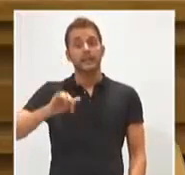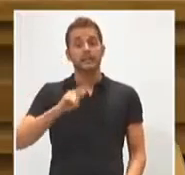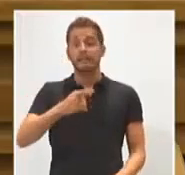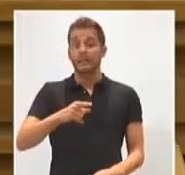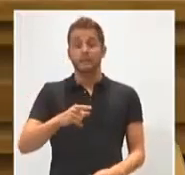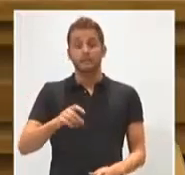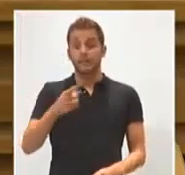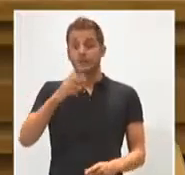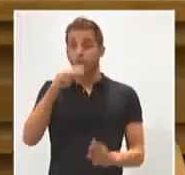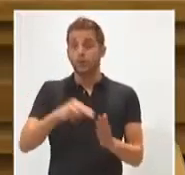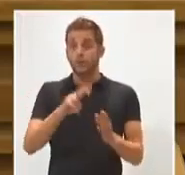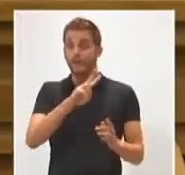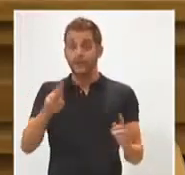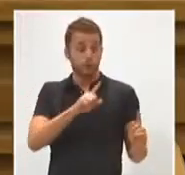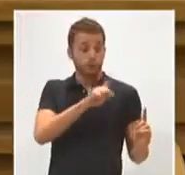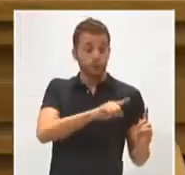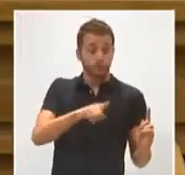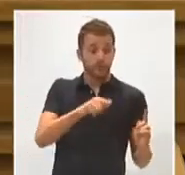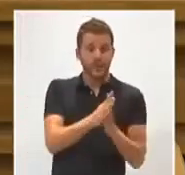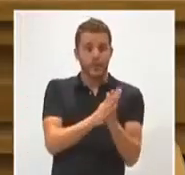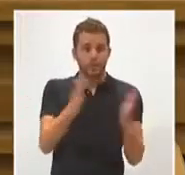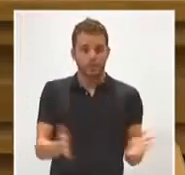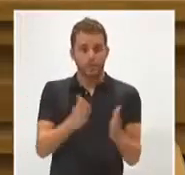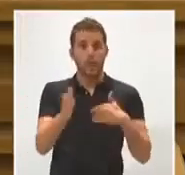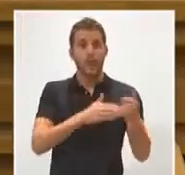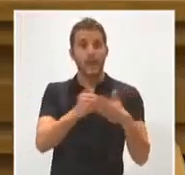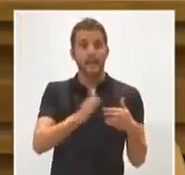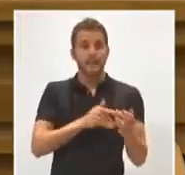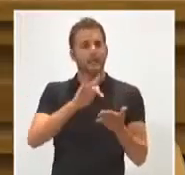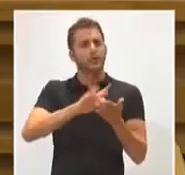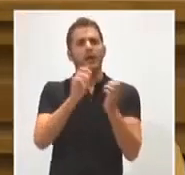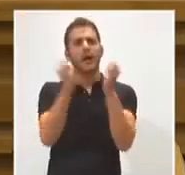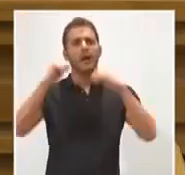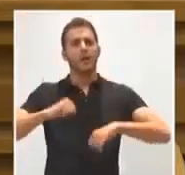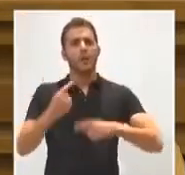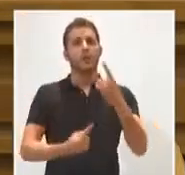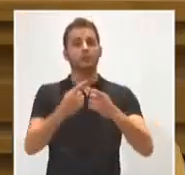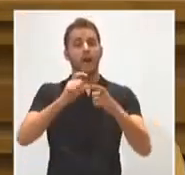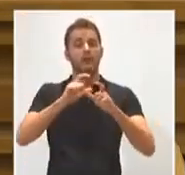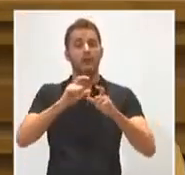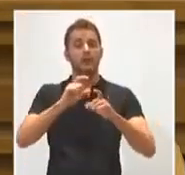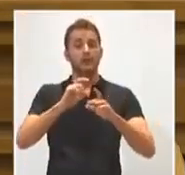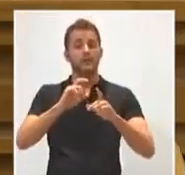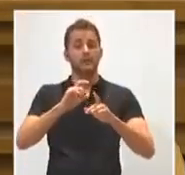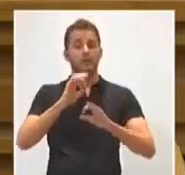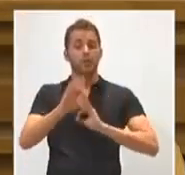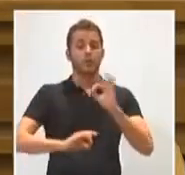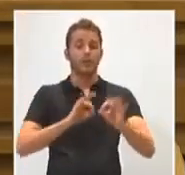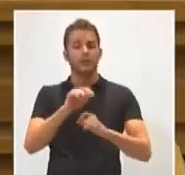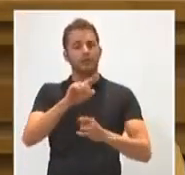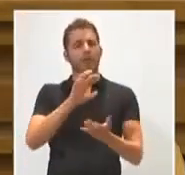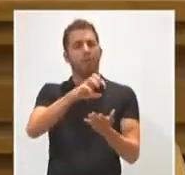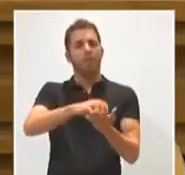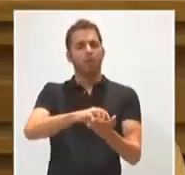22 como centro de promoción de artesanía llegando a acuerdos con algunas organizaciones que quieren hacer un centro de excelencia